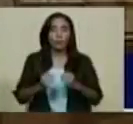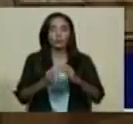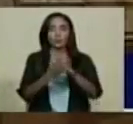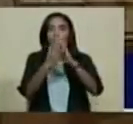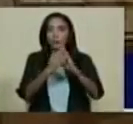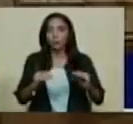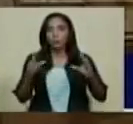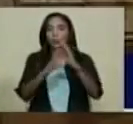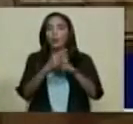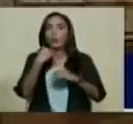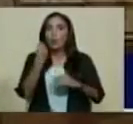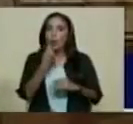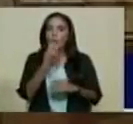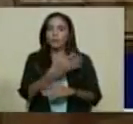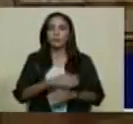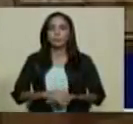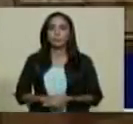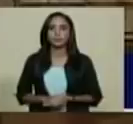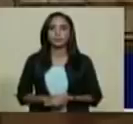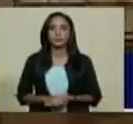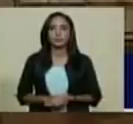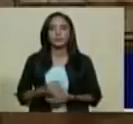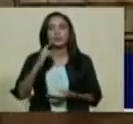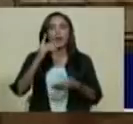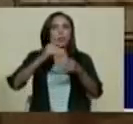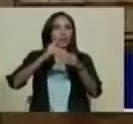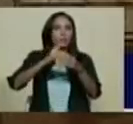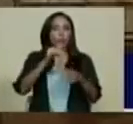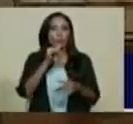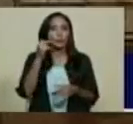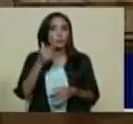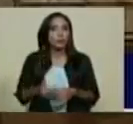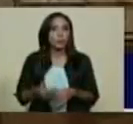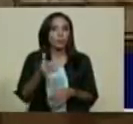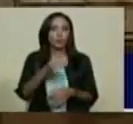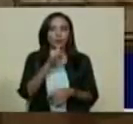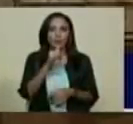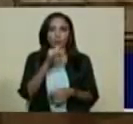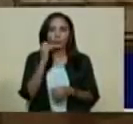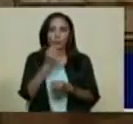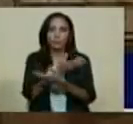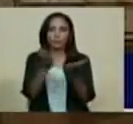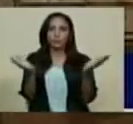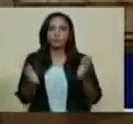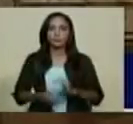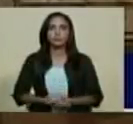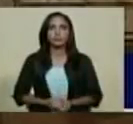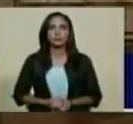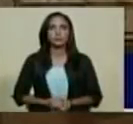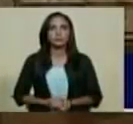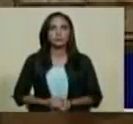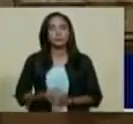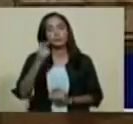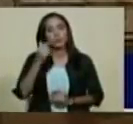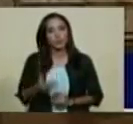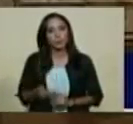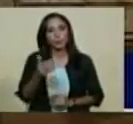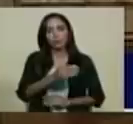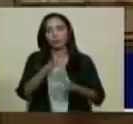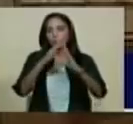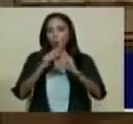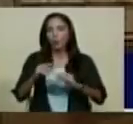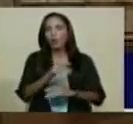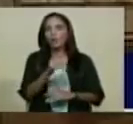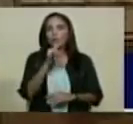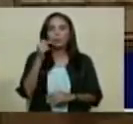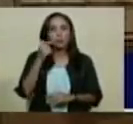la juventud venezolana. Quiero dar algunos datos importantes que creo que es clave para el manejo